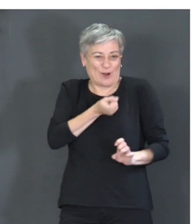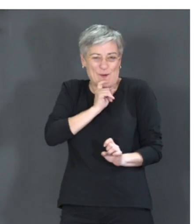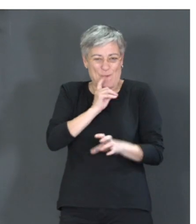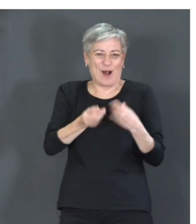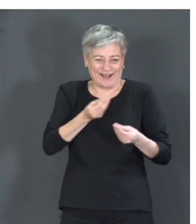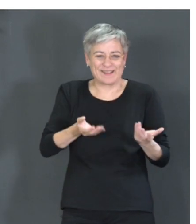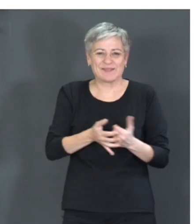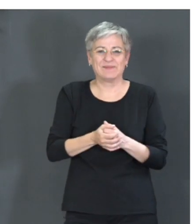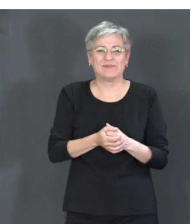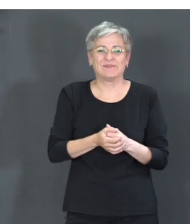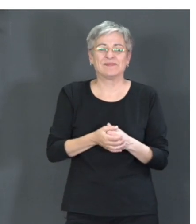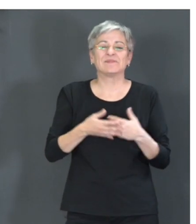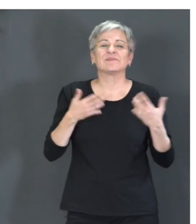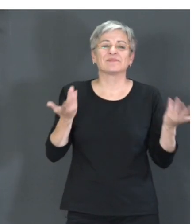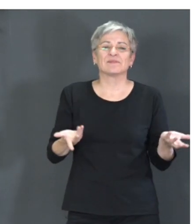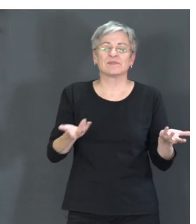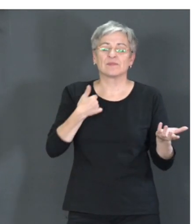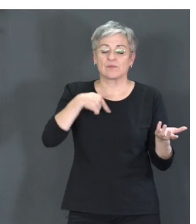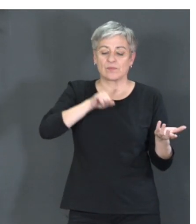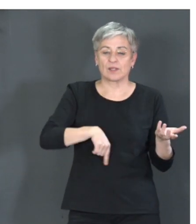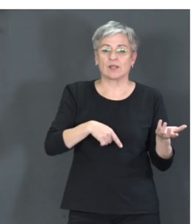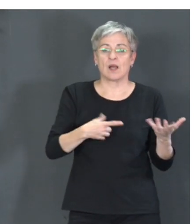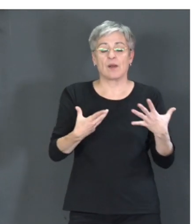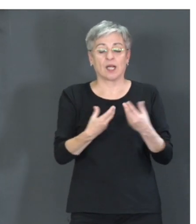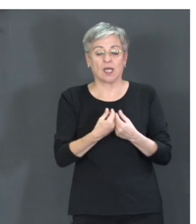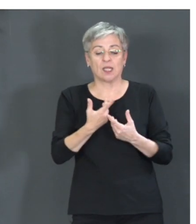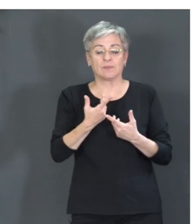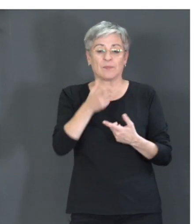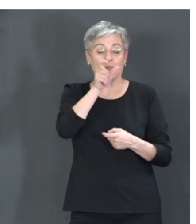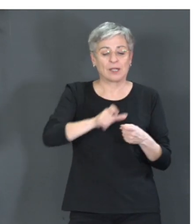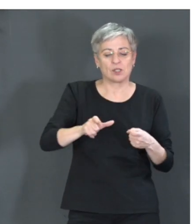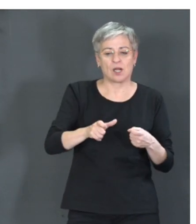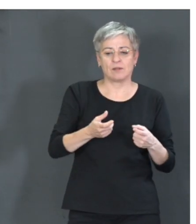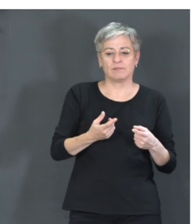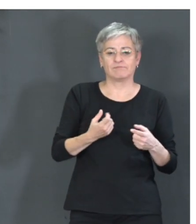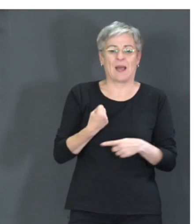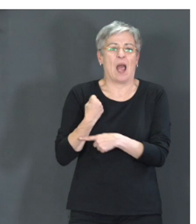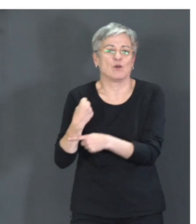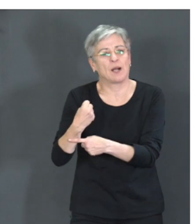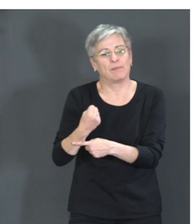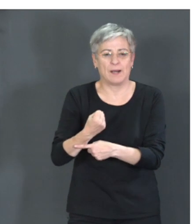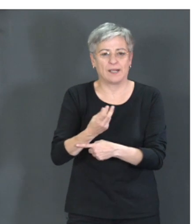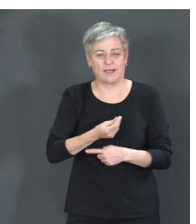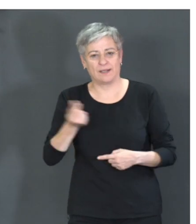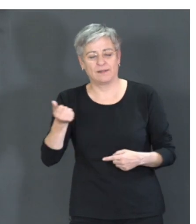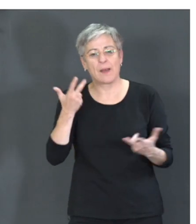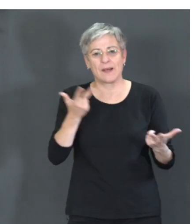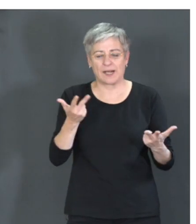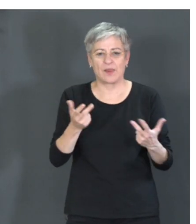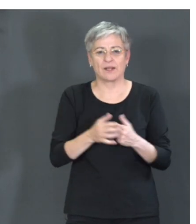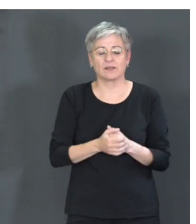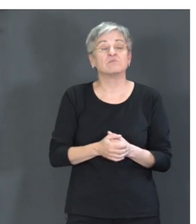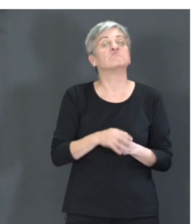¿no? Y pero también el hecho de que tengamos pues personas a las que haya que pues dar un soporte, ¿no? Bueno,